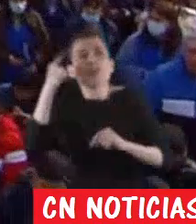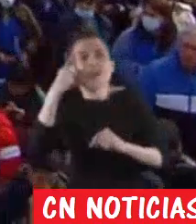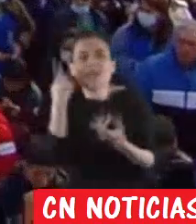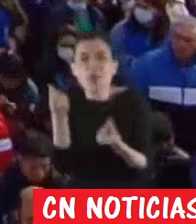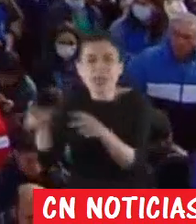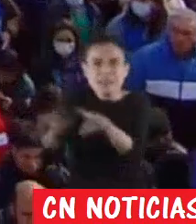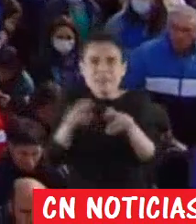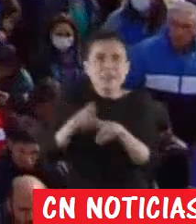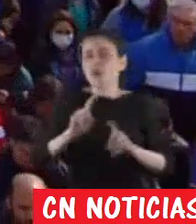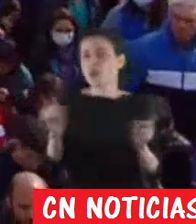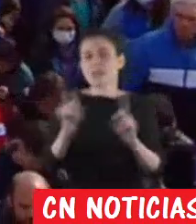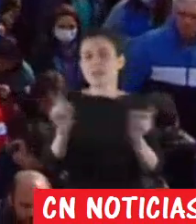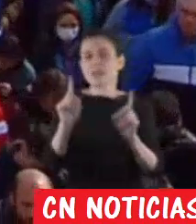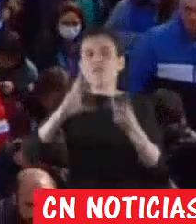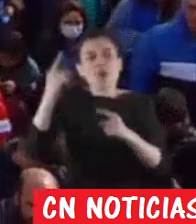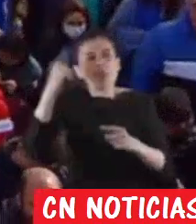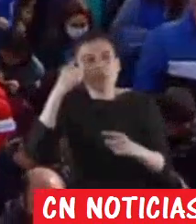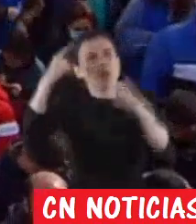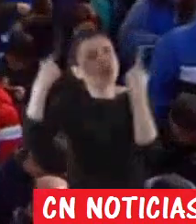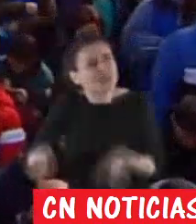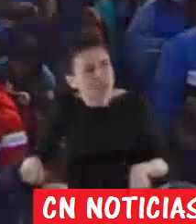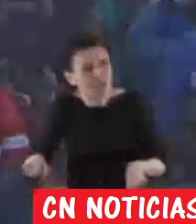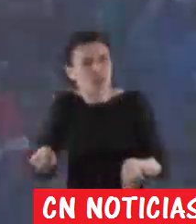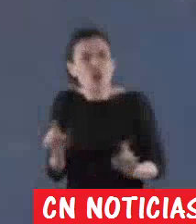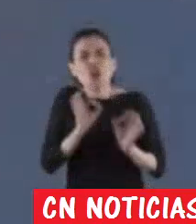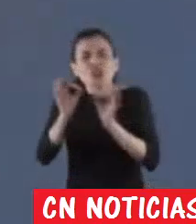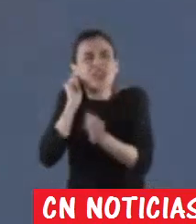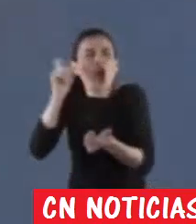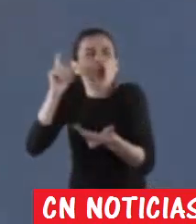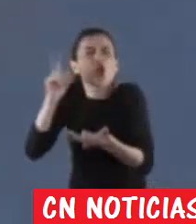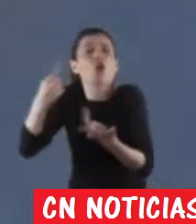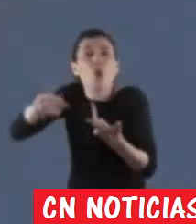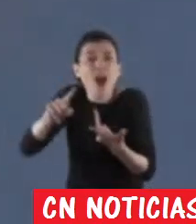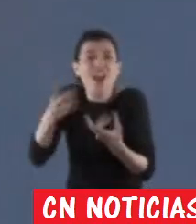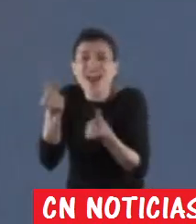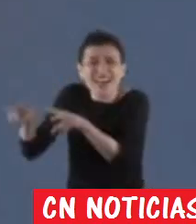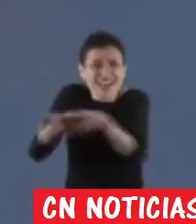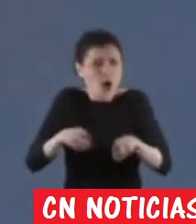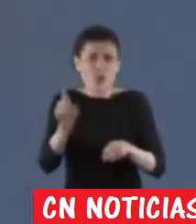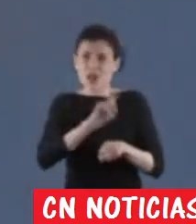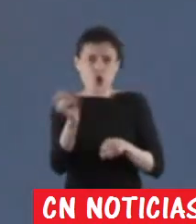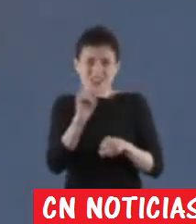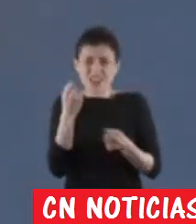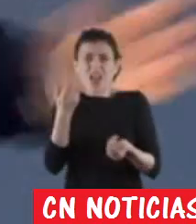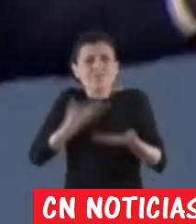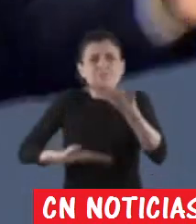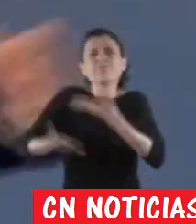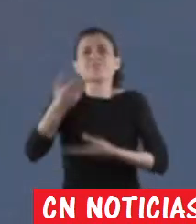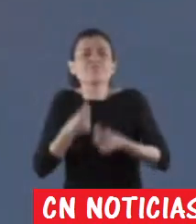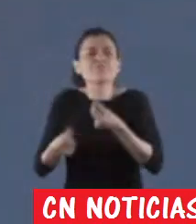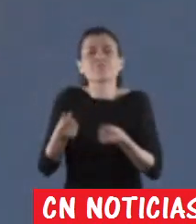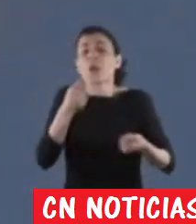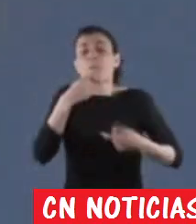en donde el criterio de éxito no es exclusivamente el fin de lucro. Miren, Massa se moría por estar, aparte por lo